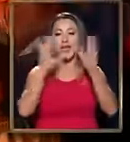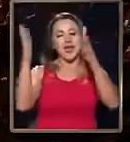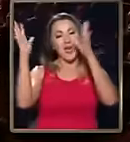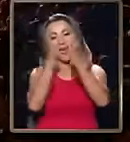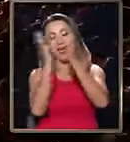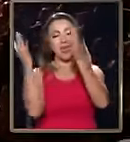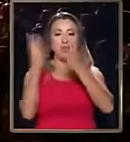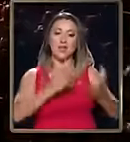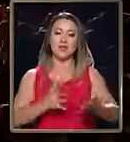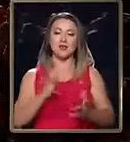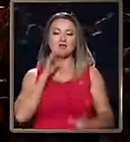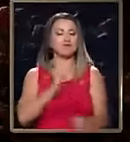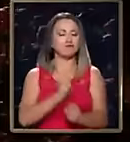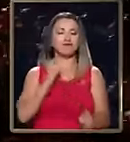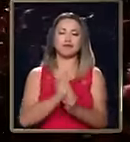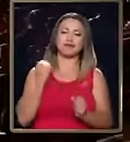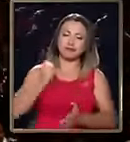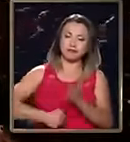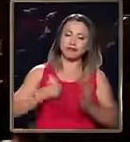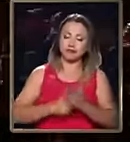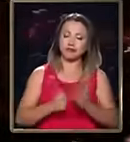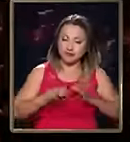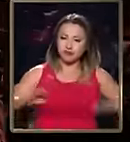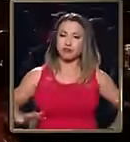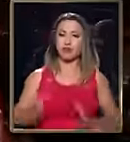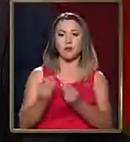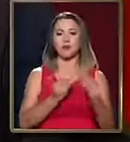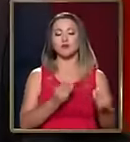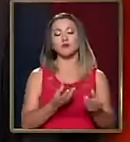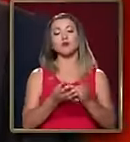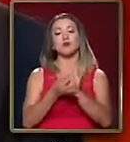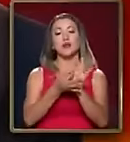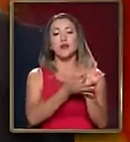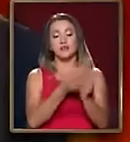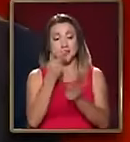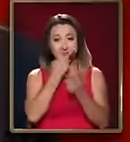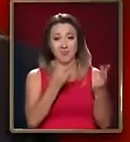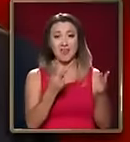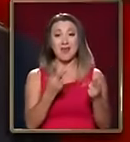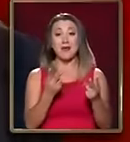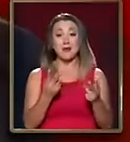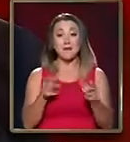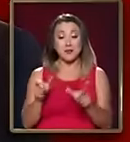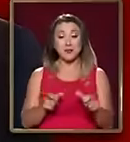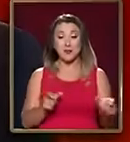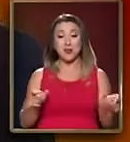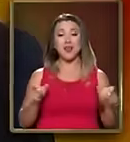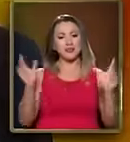Has trabajado tanto, lo deseabas tanto y ahora escucha como el público te aplaude.